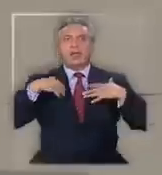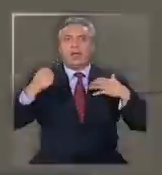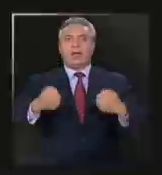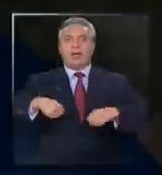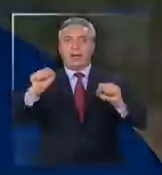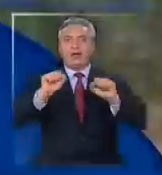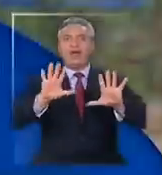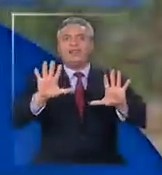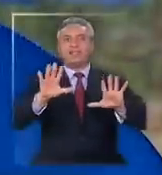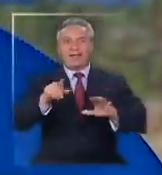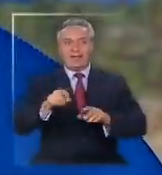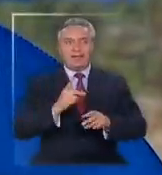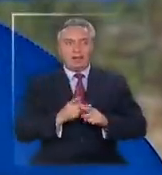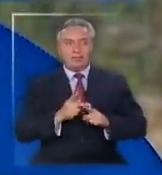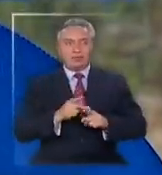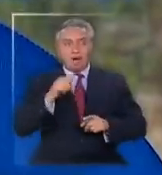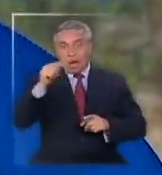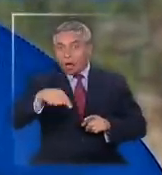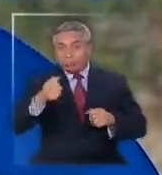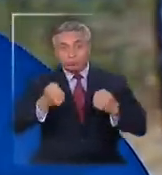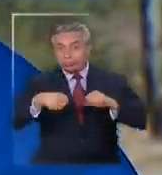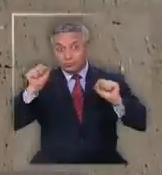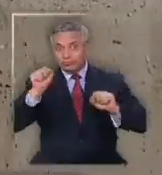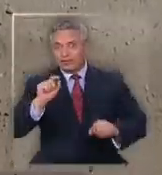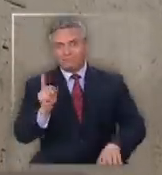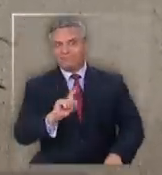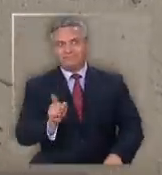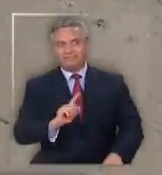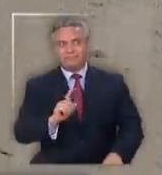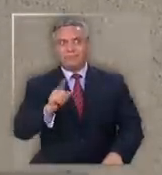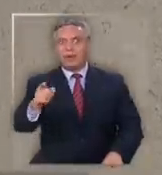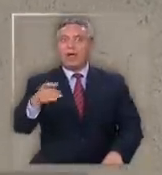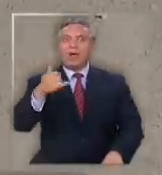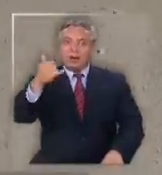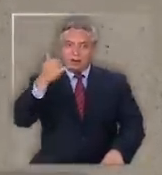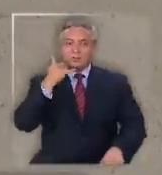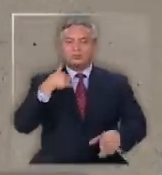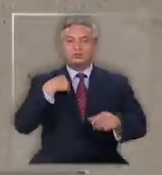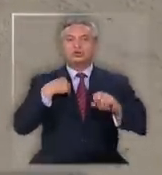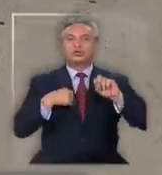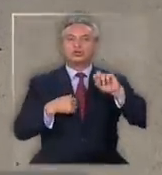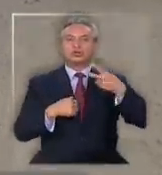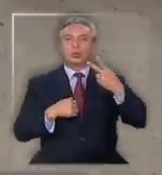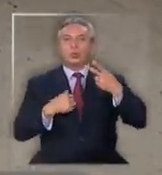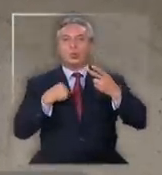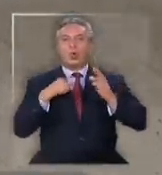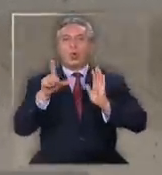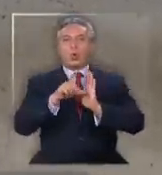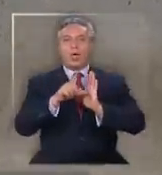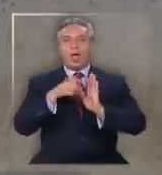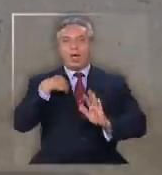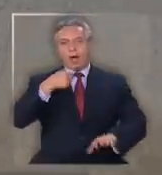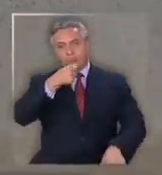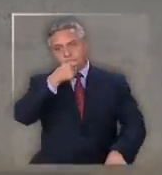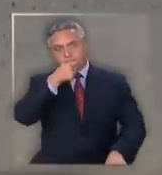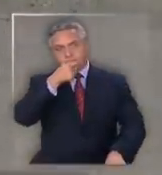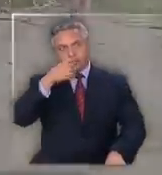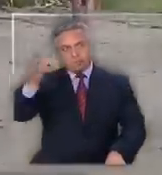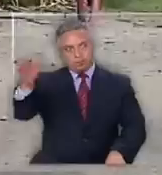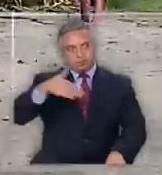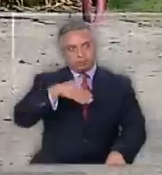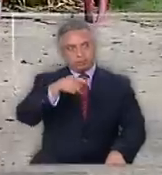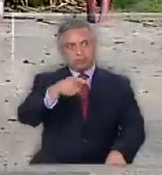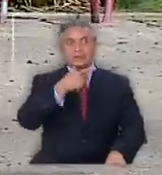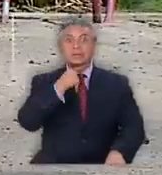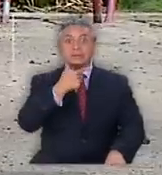Del maratón. Aunque esta vez el triunfo no duró tanto. Me llaman como segundo lugar. El animador me dice, si